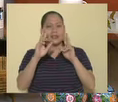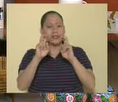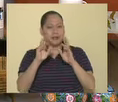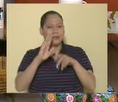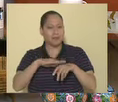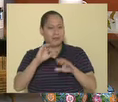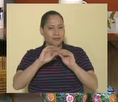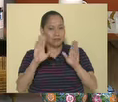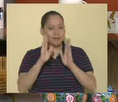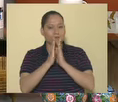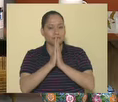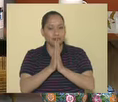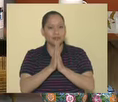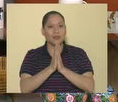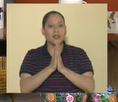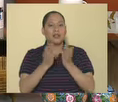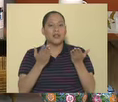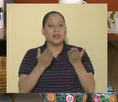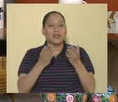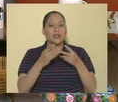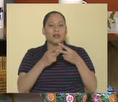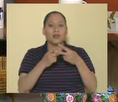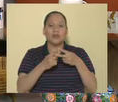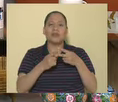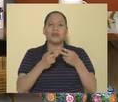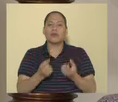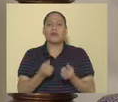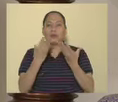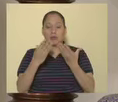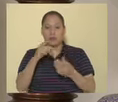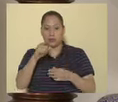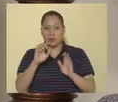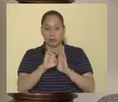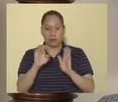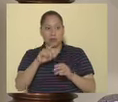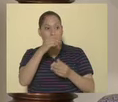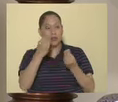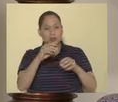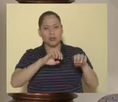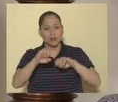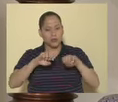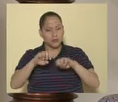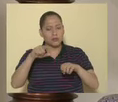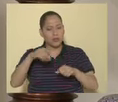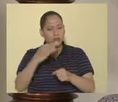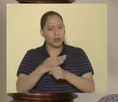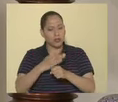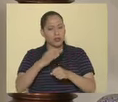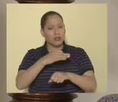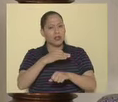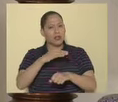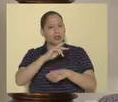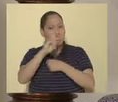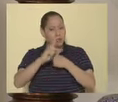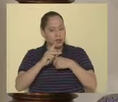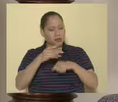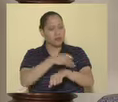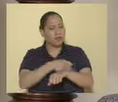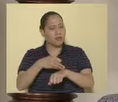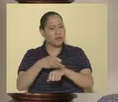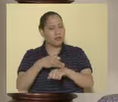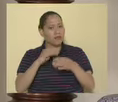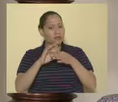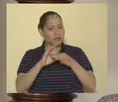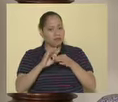tema acerca de las cifras, porque si la mayoría de las empresas que están formadas en este país son familiares, tú,